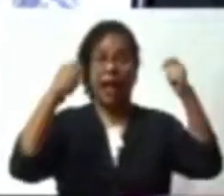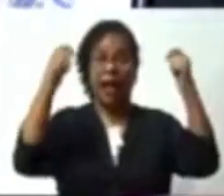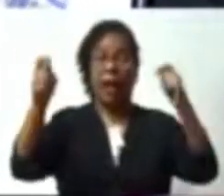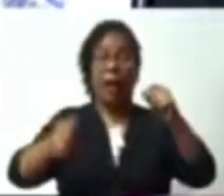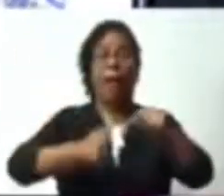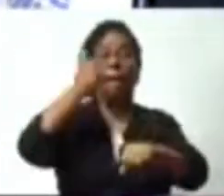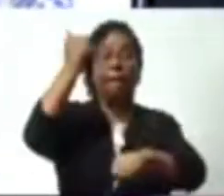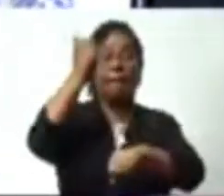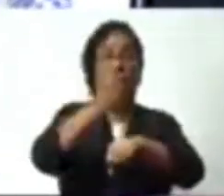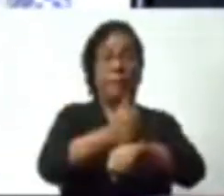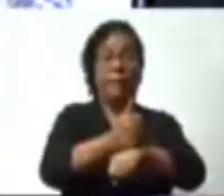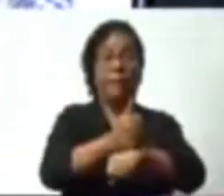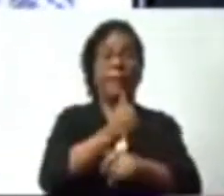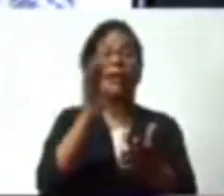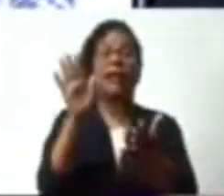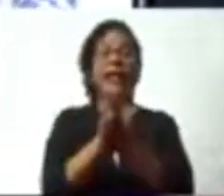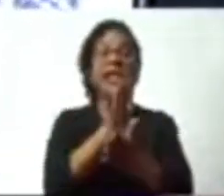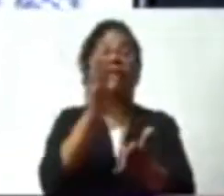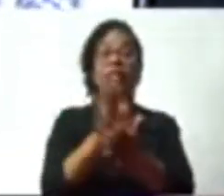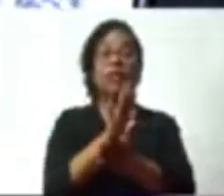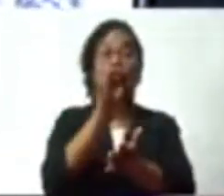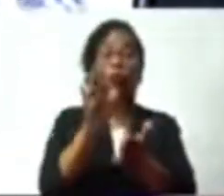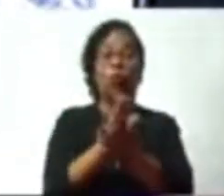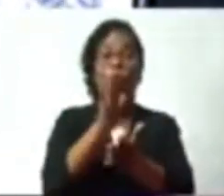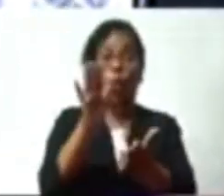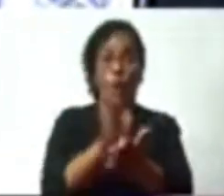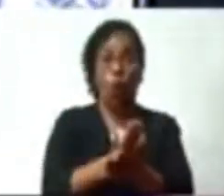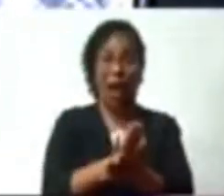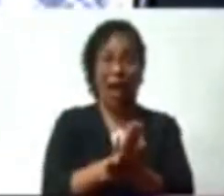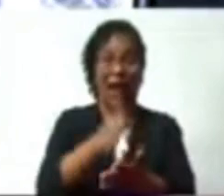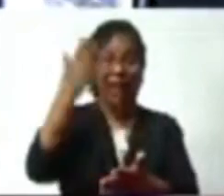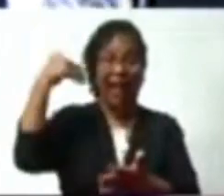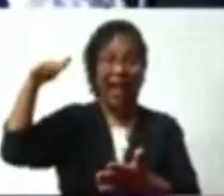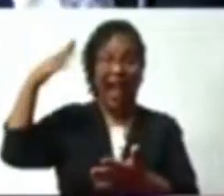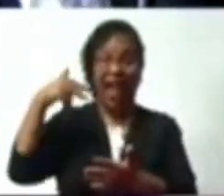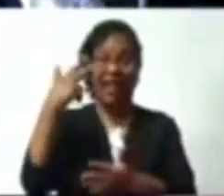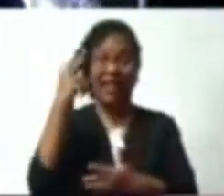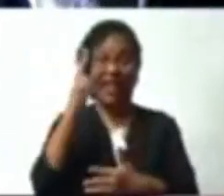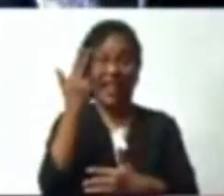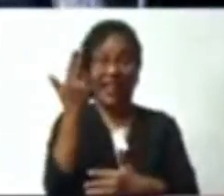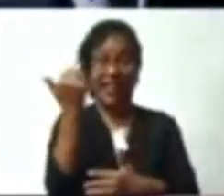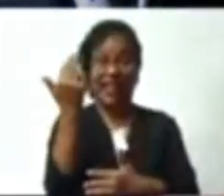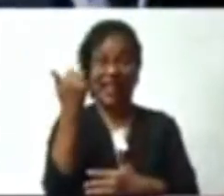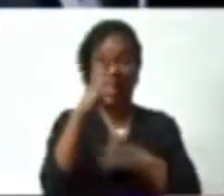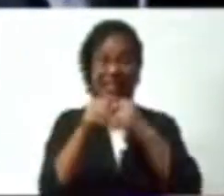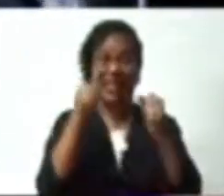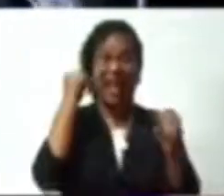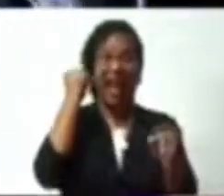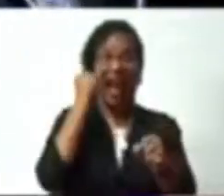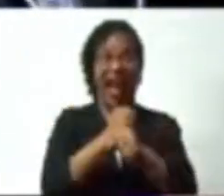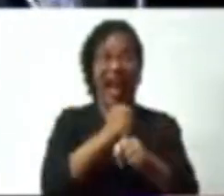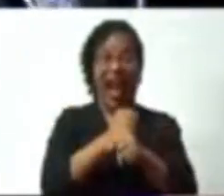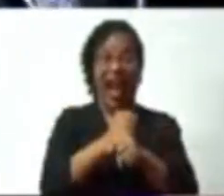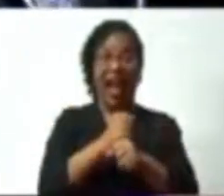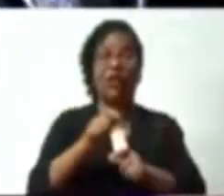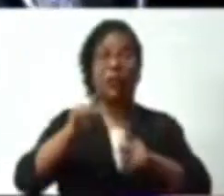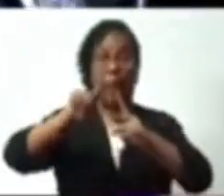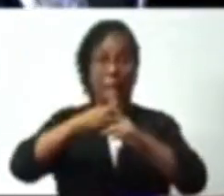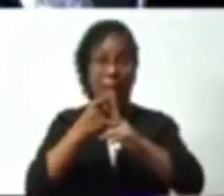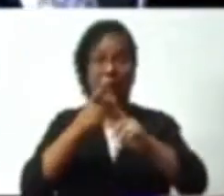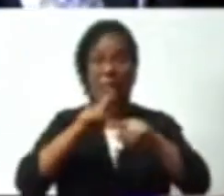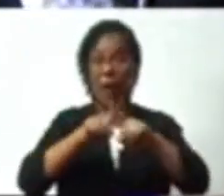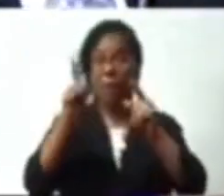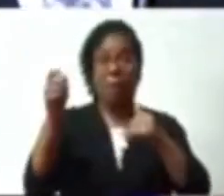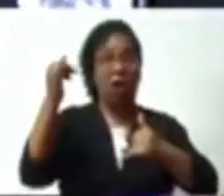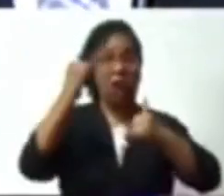hace 13 años inició su construcción y fue abandonada. Para ese entonces 12 aulas estaban en ejecución, la cual no se